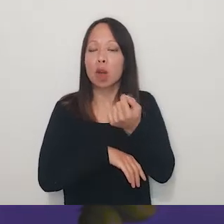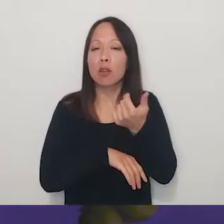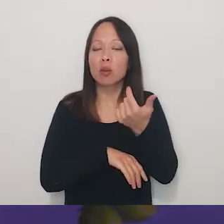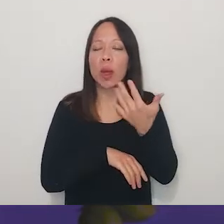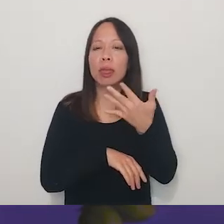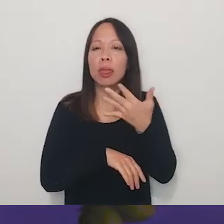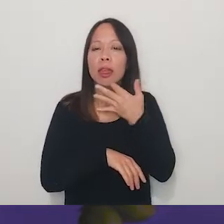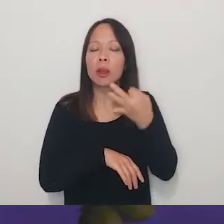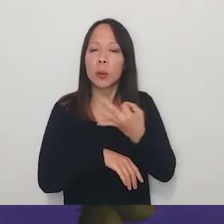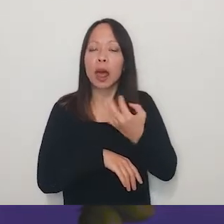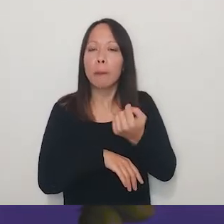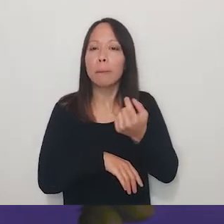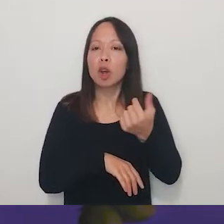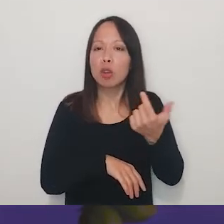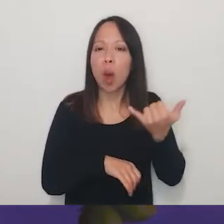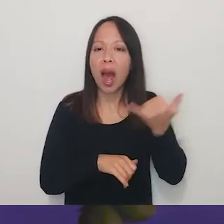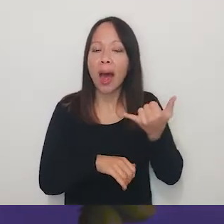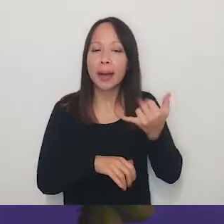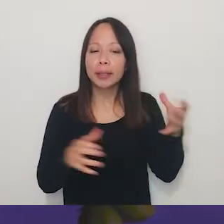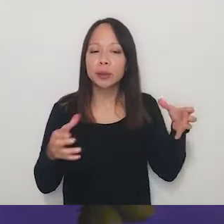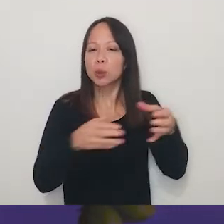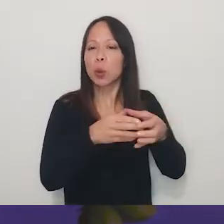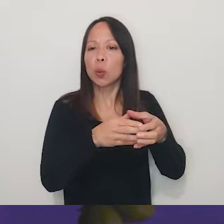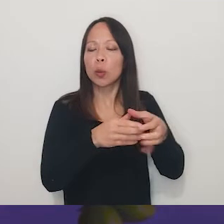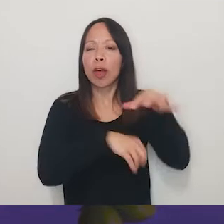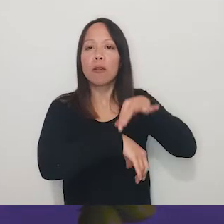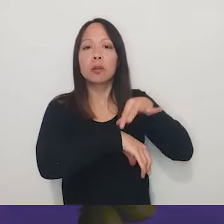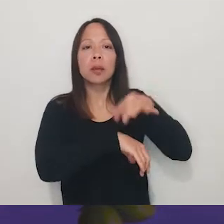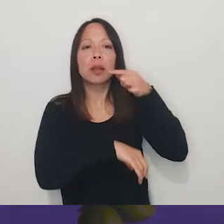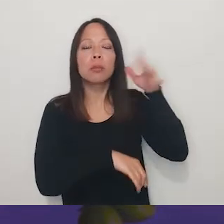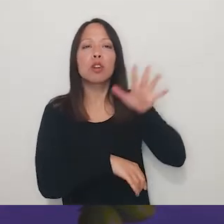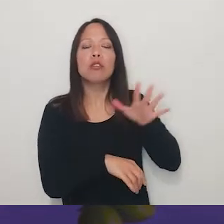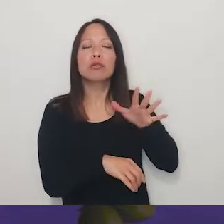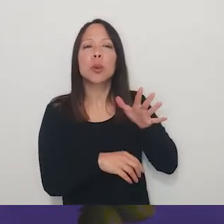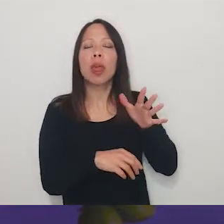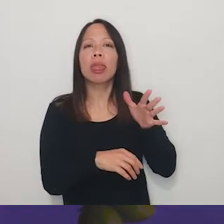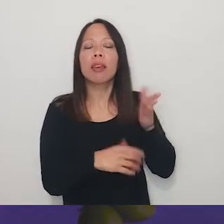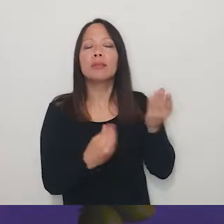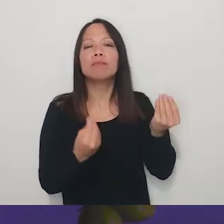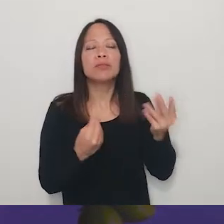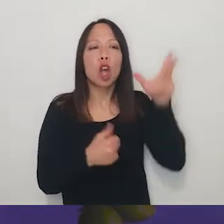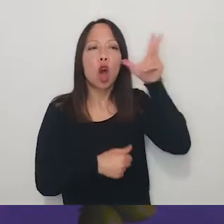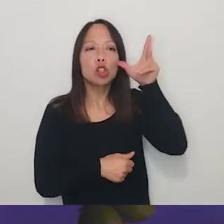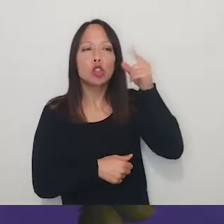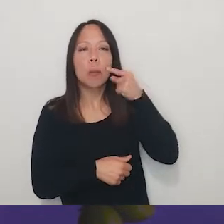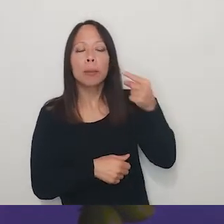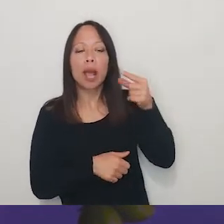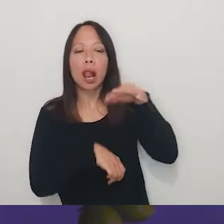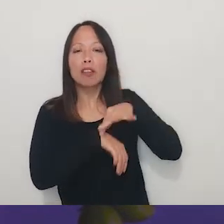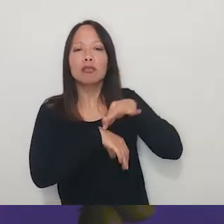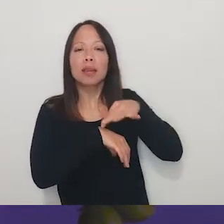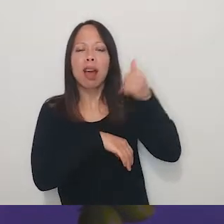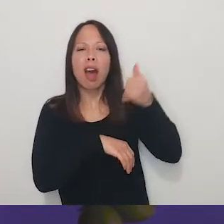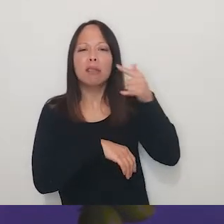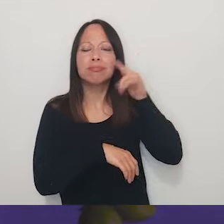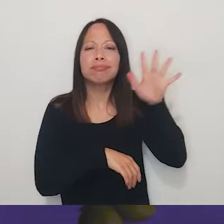poco frecuentes puede ser realmente poco frecuente, pero el grupo de enfermedades poco frecuentes, que son 8.000 y